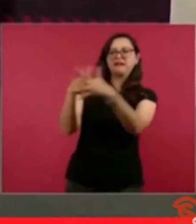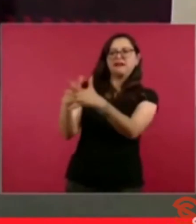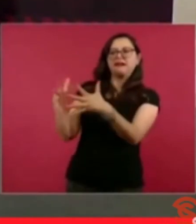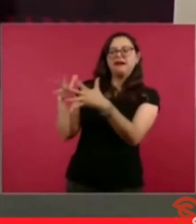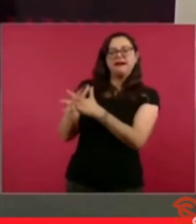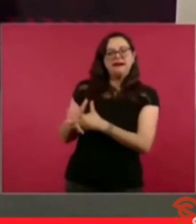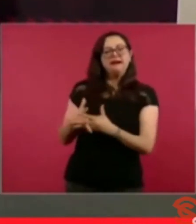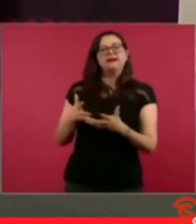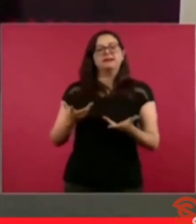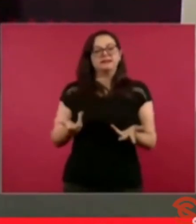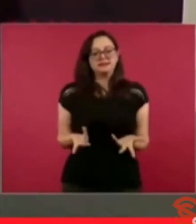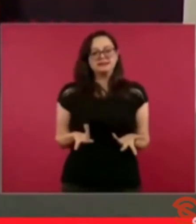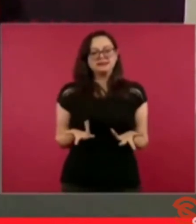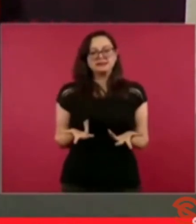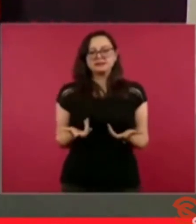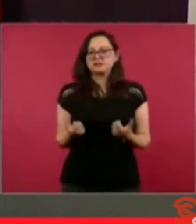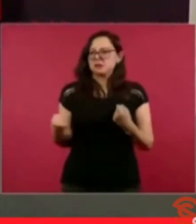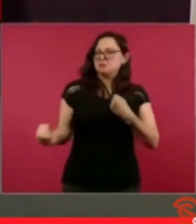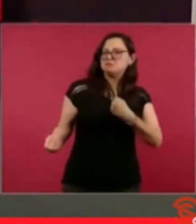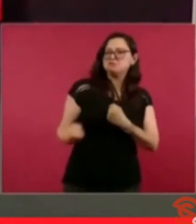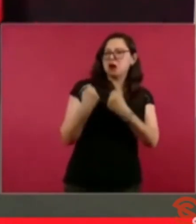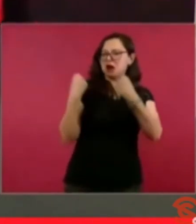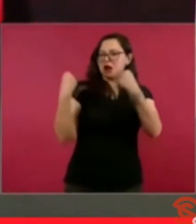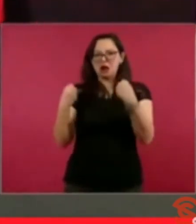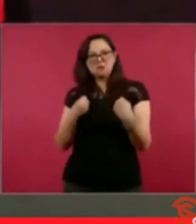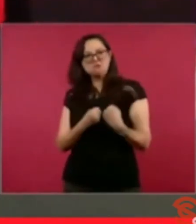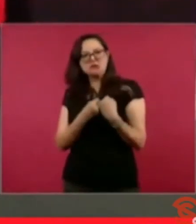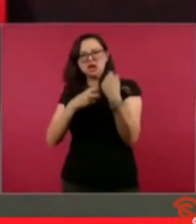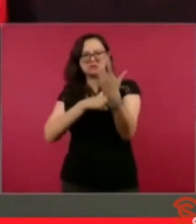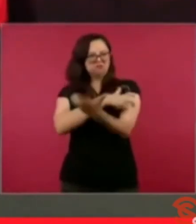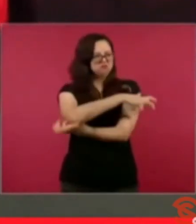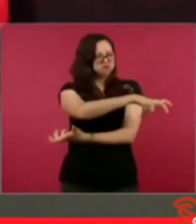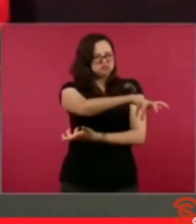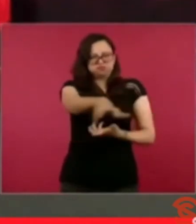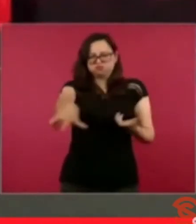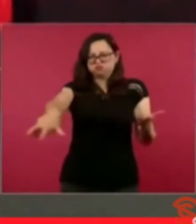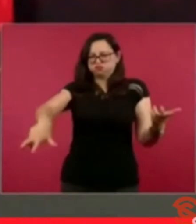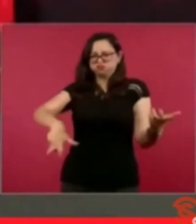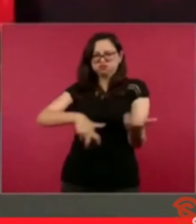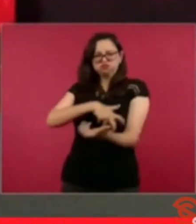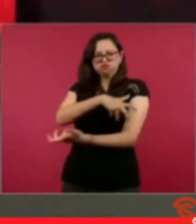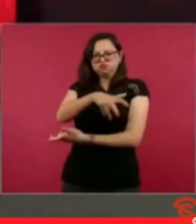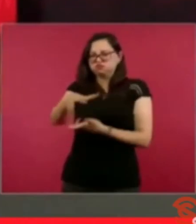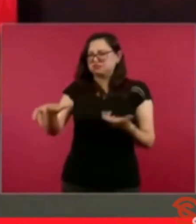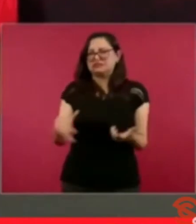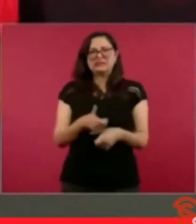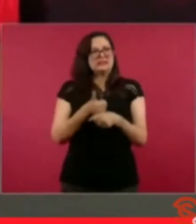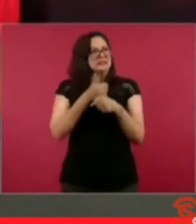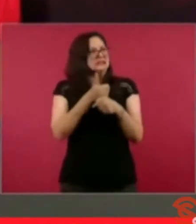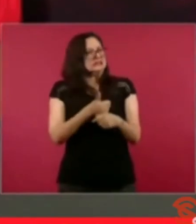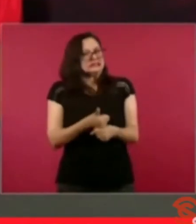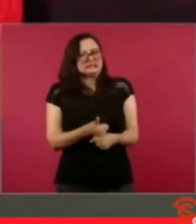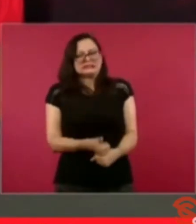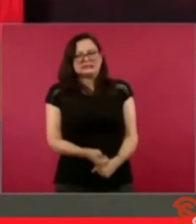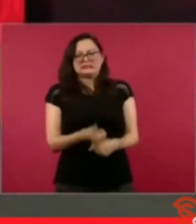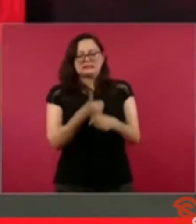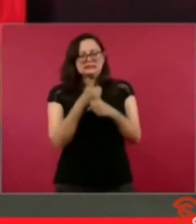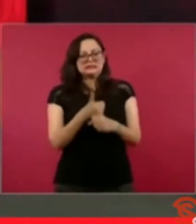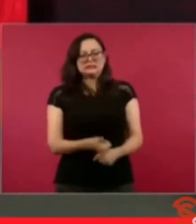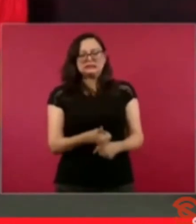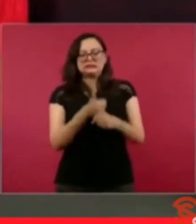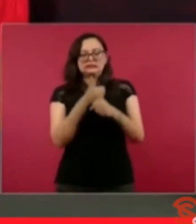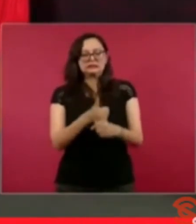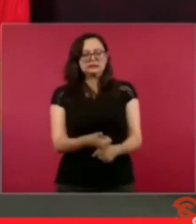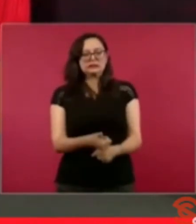queriendo enfrentar la violencia con la violencia. Y nosotros lo que queremos es